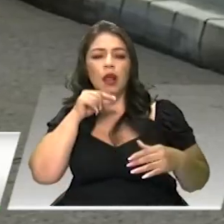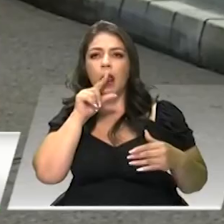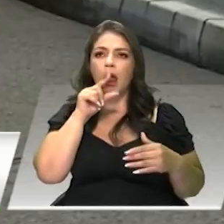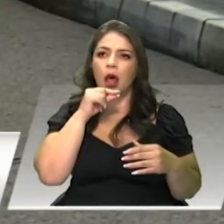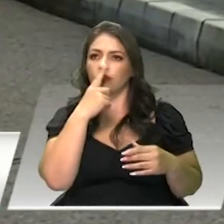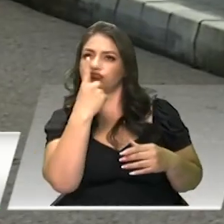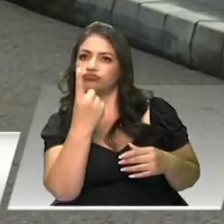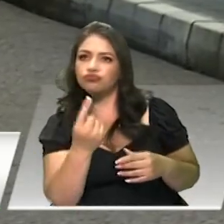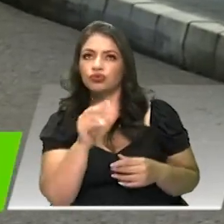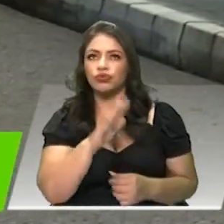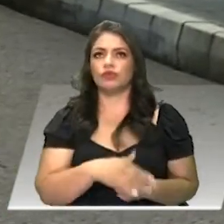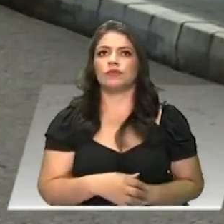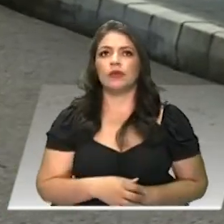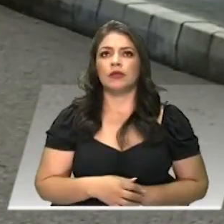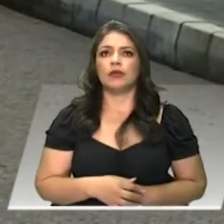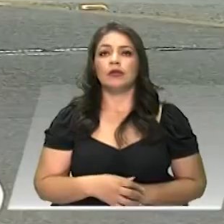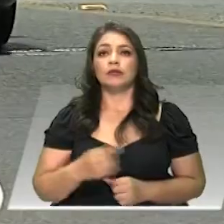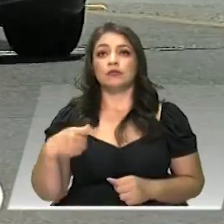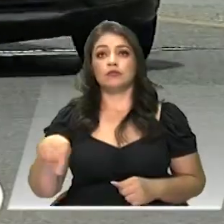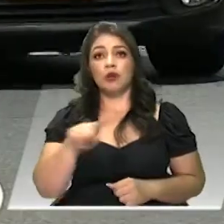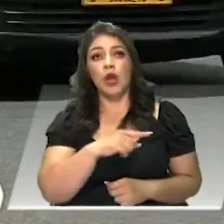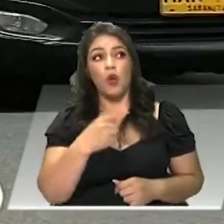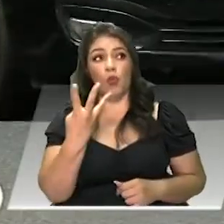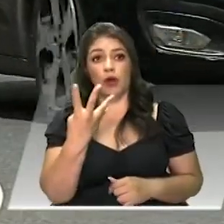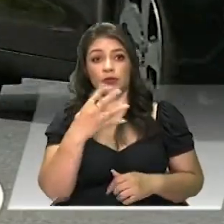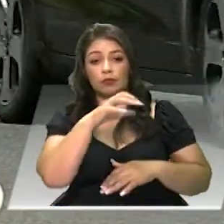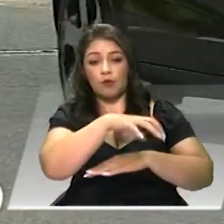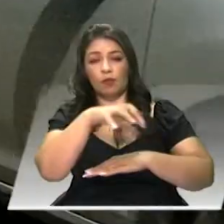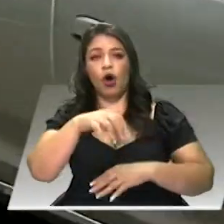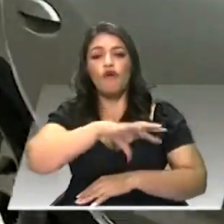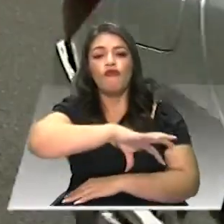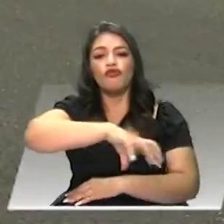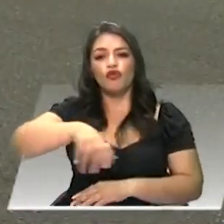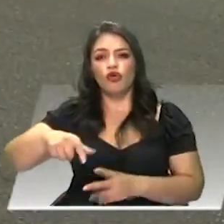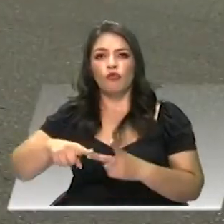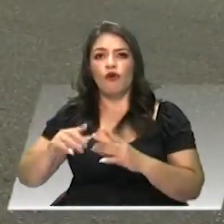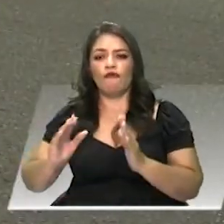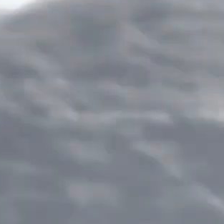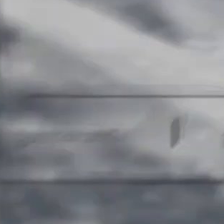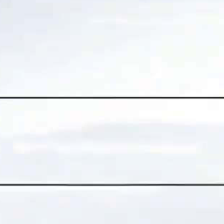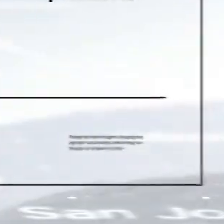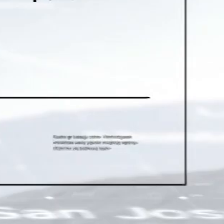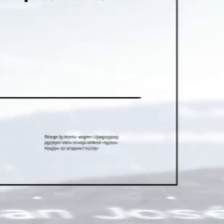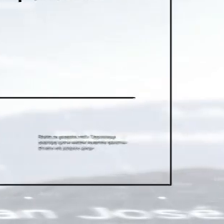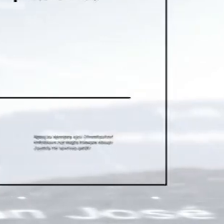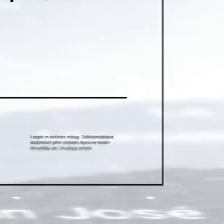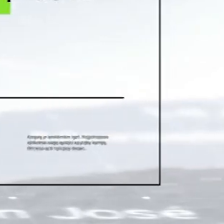realizó cuatro procedimientos de fauna silvestre, dos en Turbo, uno en Frontino y uno en Chigorodó.